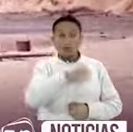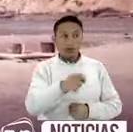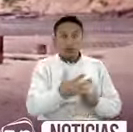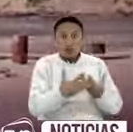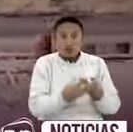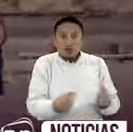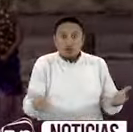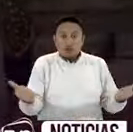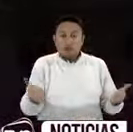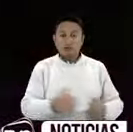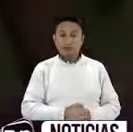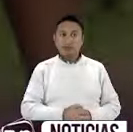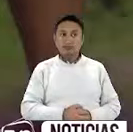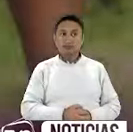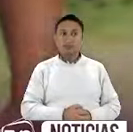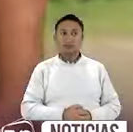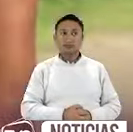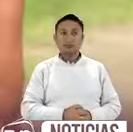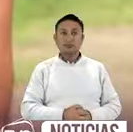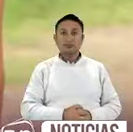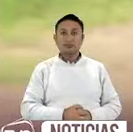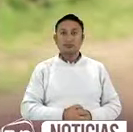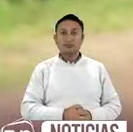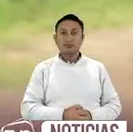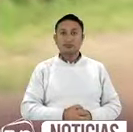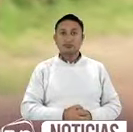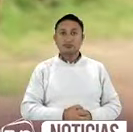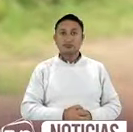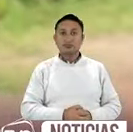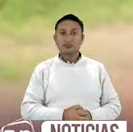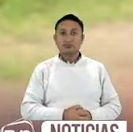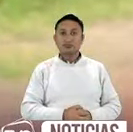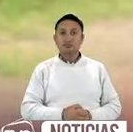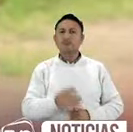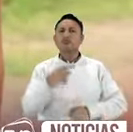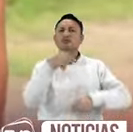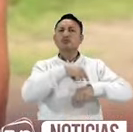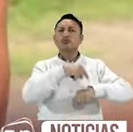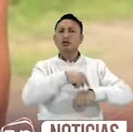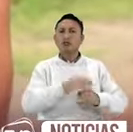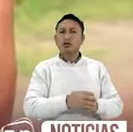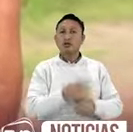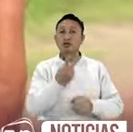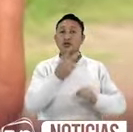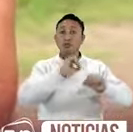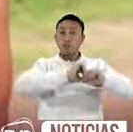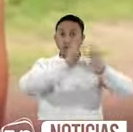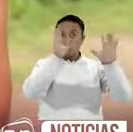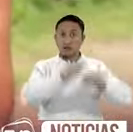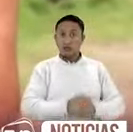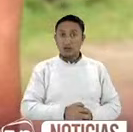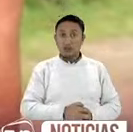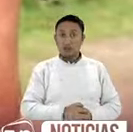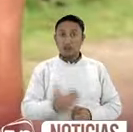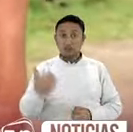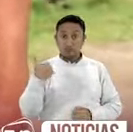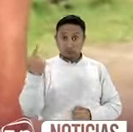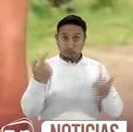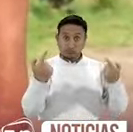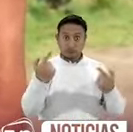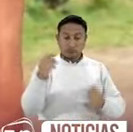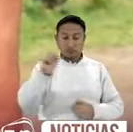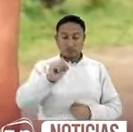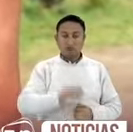están desaparecidas. Yo lo hice escapar por mi vida. ¿A qué hora pasó, pero fue? A las 2 de la mañana. ¿Estaban súper armados? Sí, eso